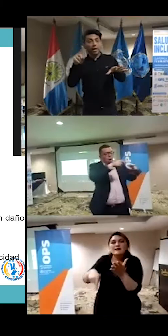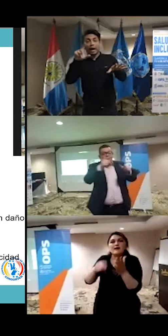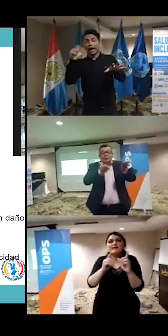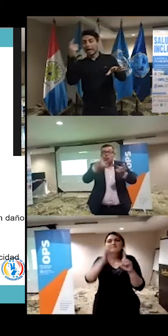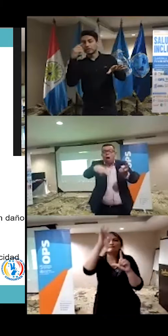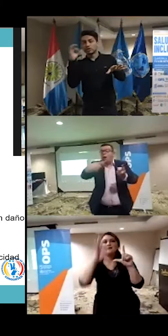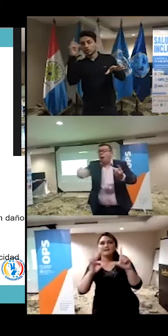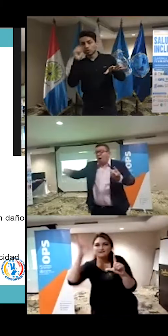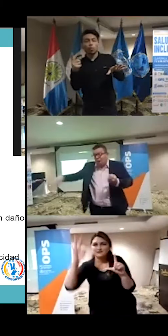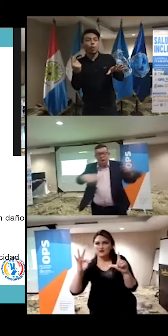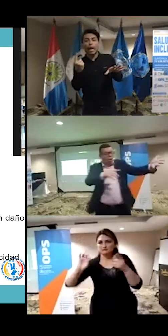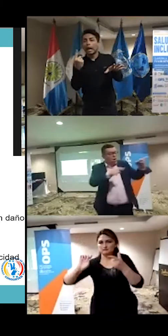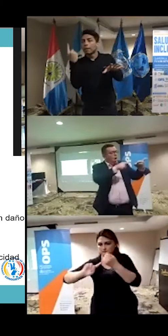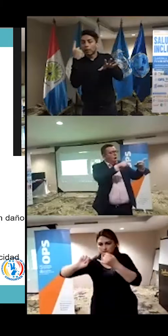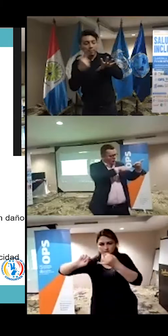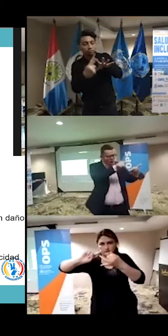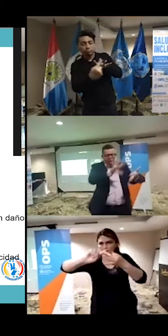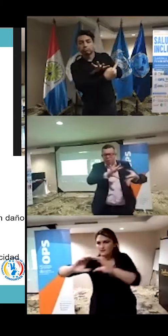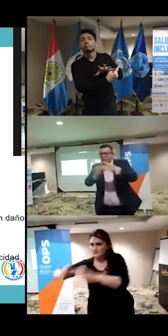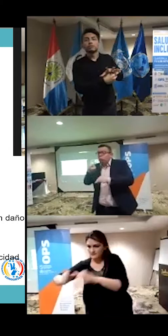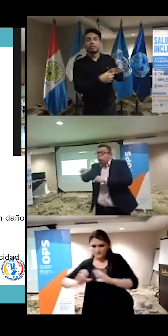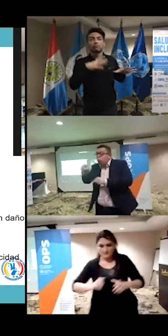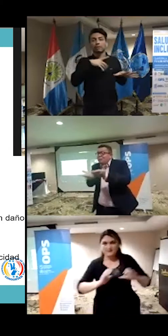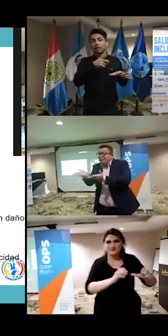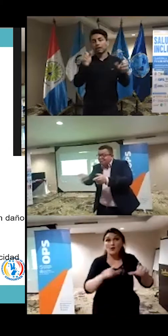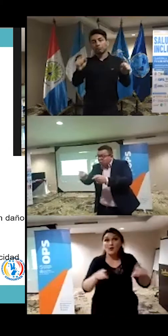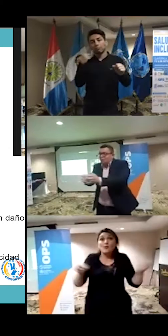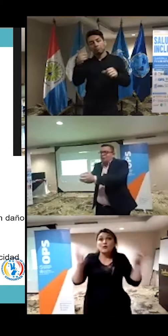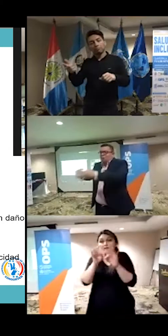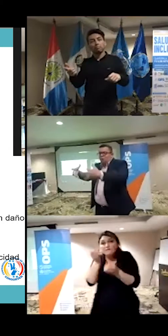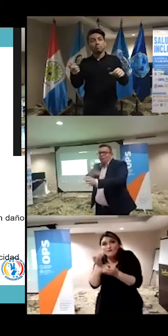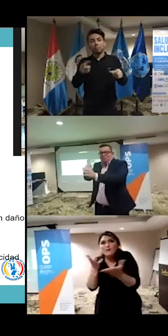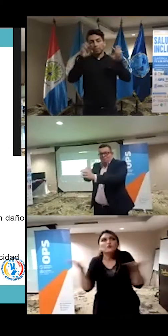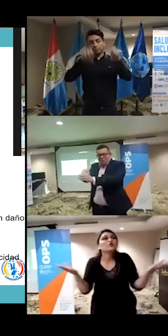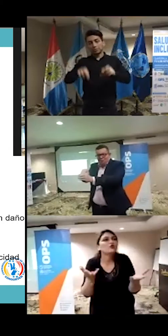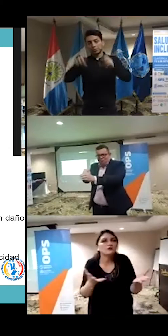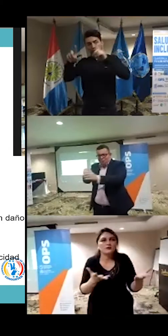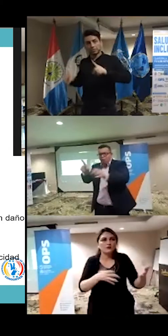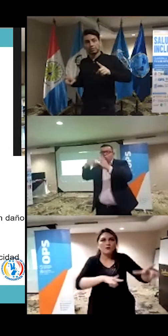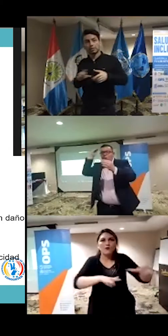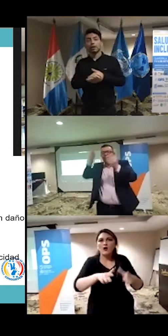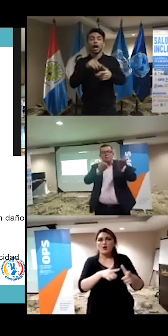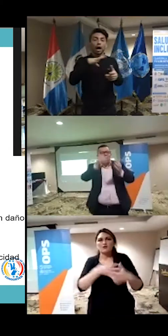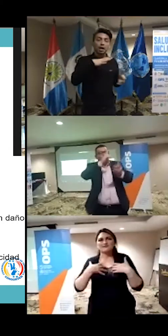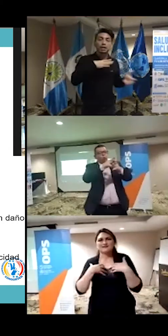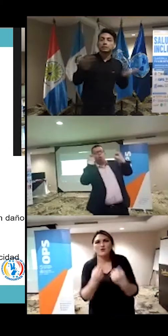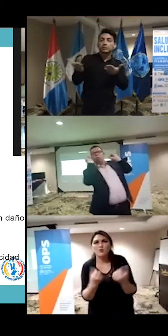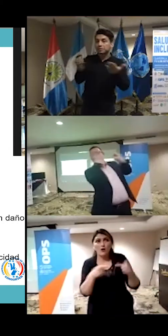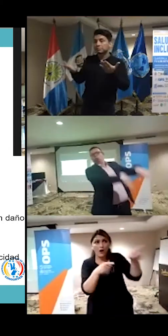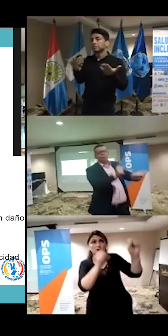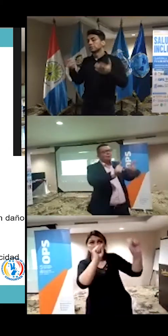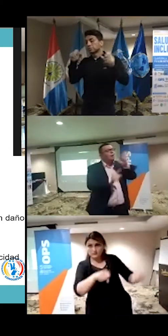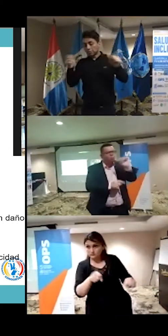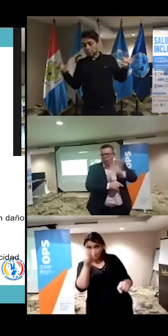los espacios específicos que requieren y que tenemos disponibles para atender a las personas con discapacidad. Hay servicios que pueden estar disponibles, pero